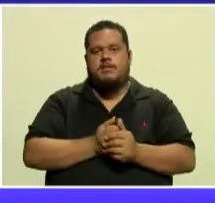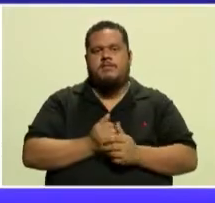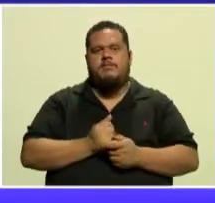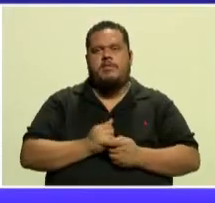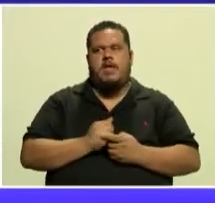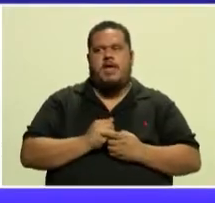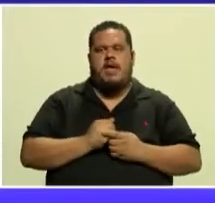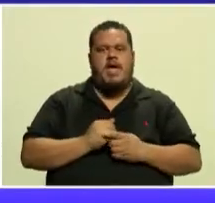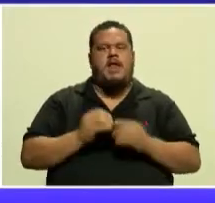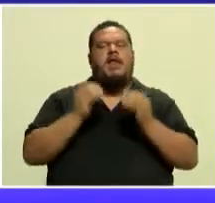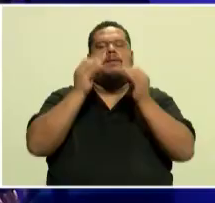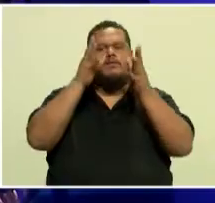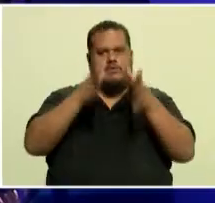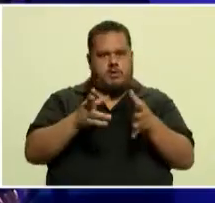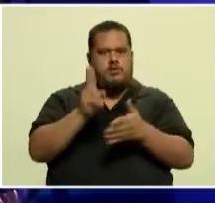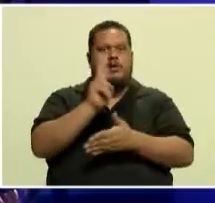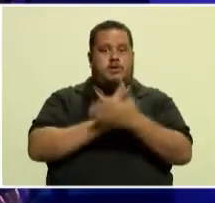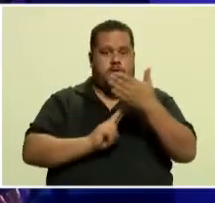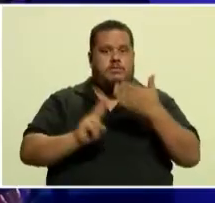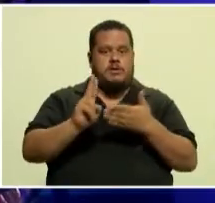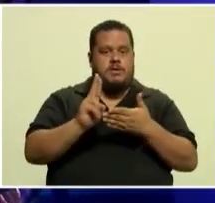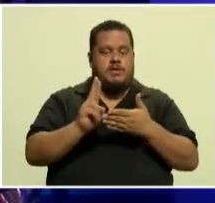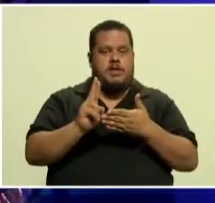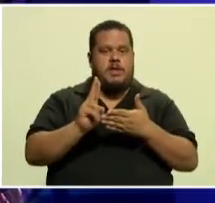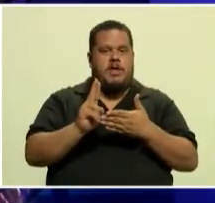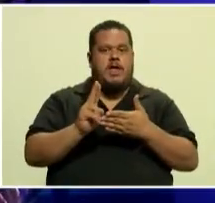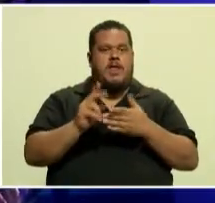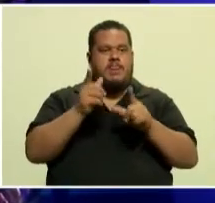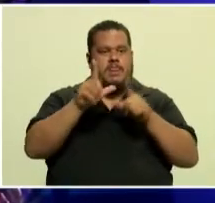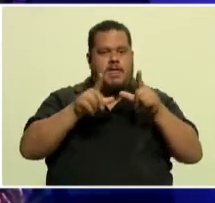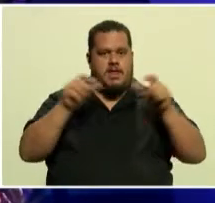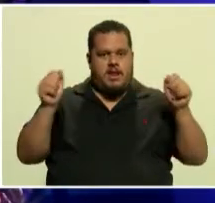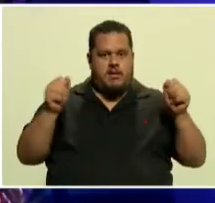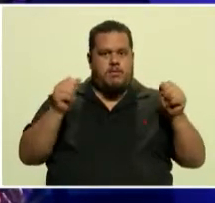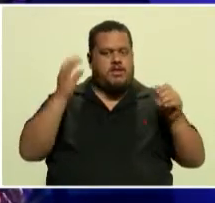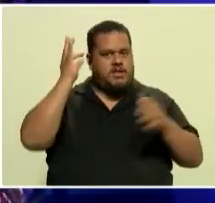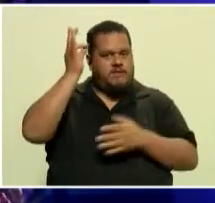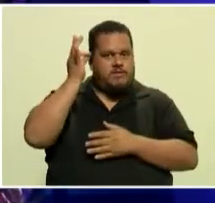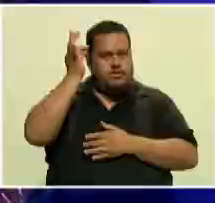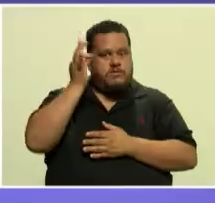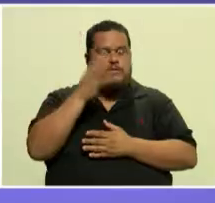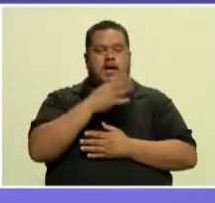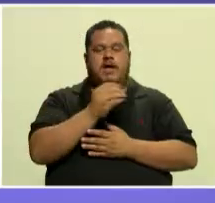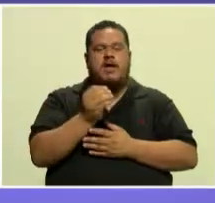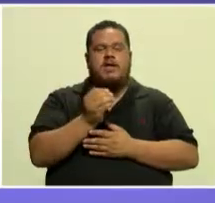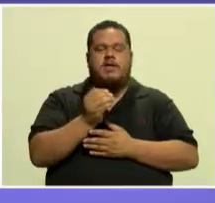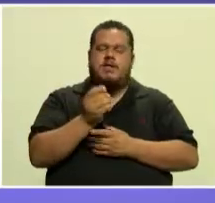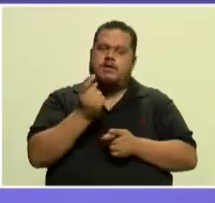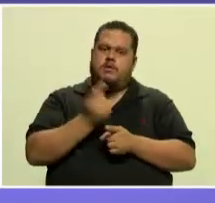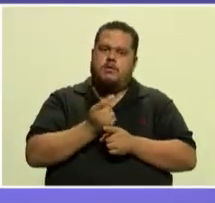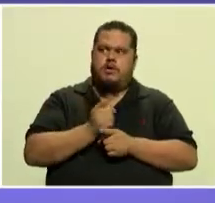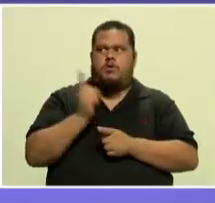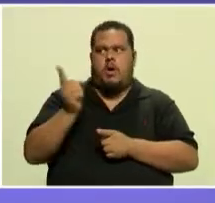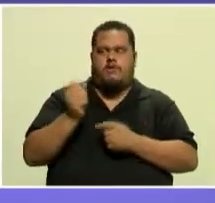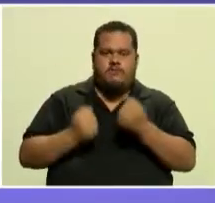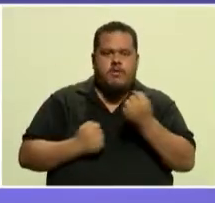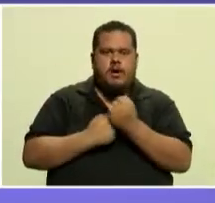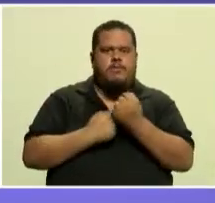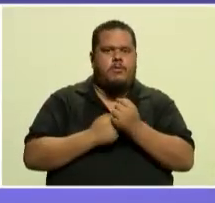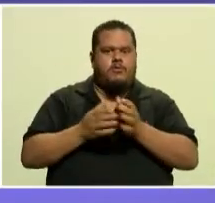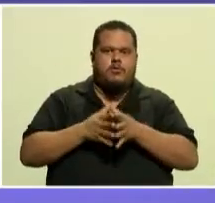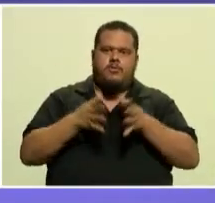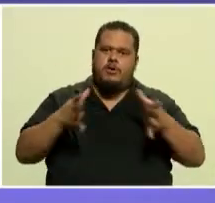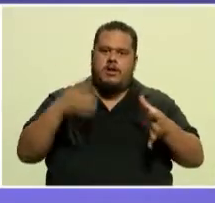profesor universitario. Era profesor universitario de lenguas y filosofía, y en efecto él fue un apoyo muy grande para